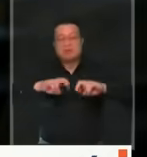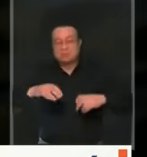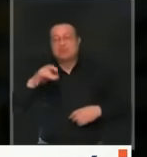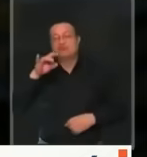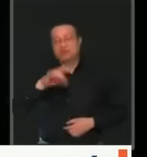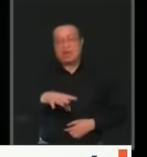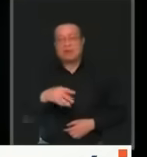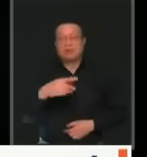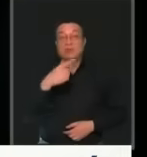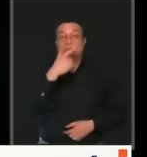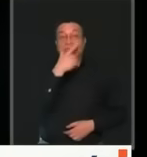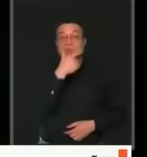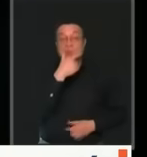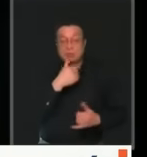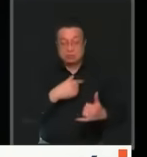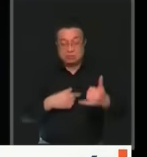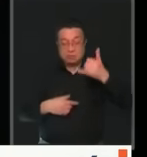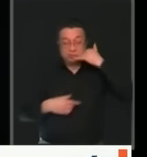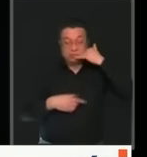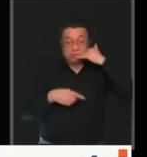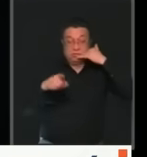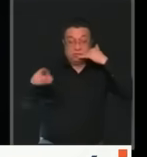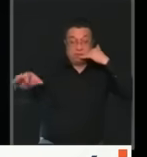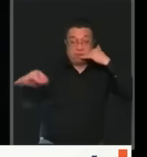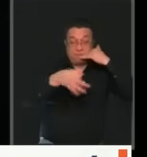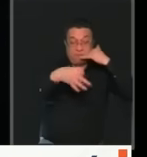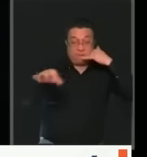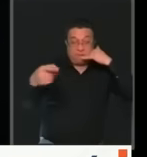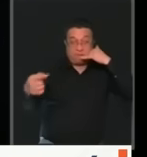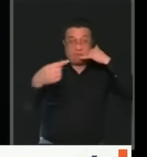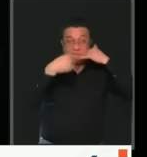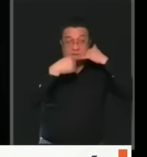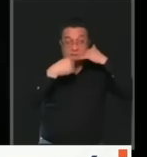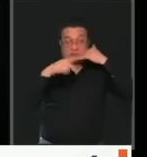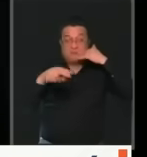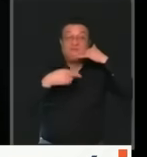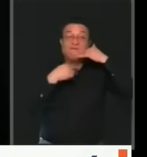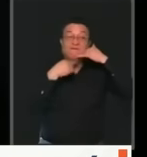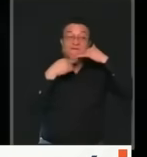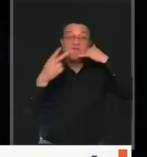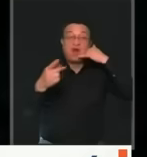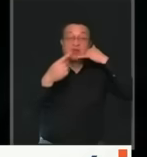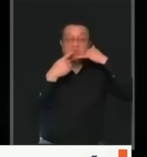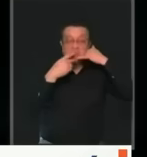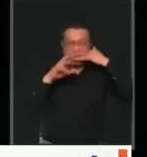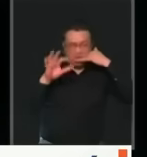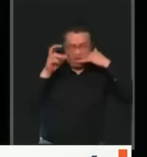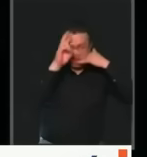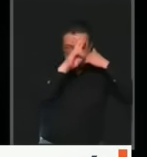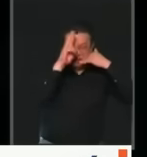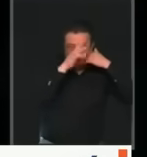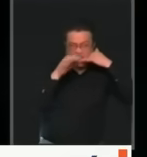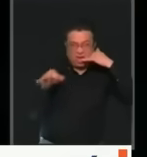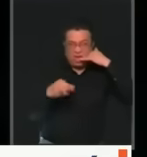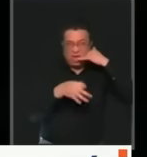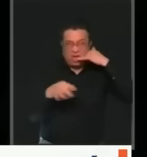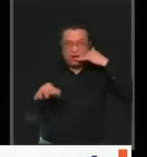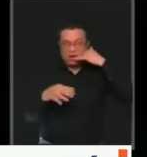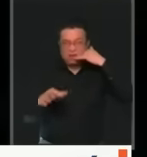La duda vino cuando del otro lado del teléfono se escuchó una voz distorsionada, anónima.